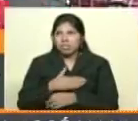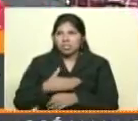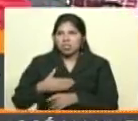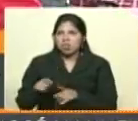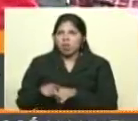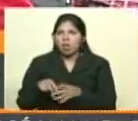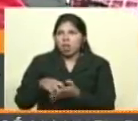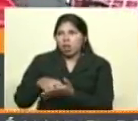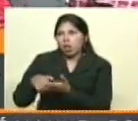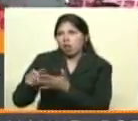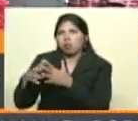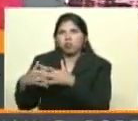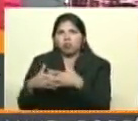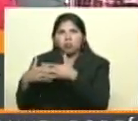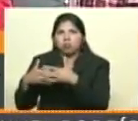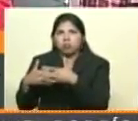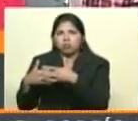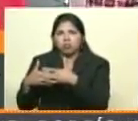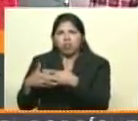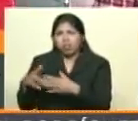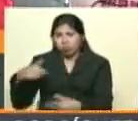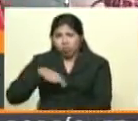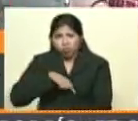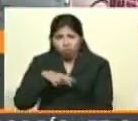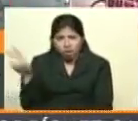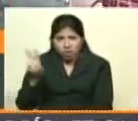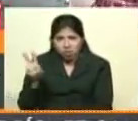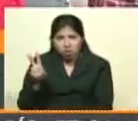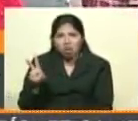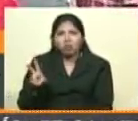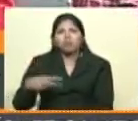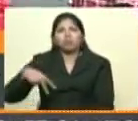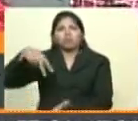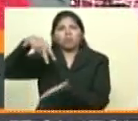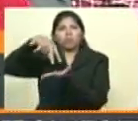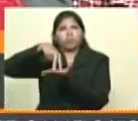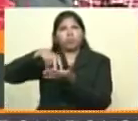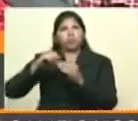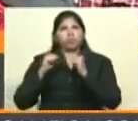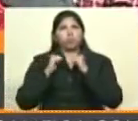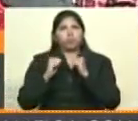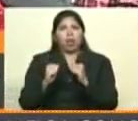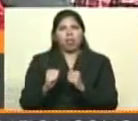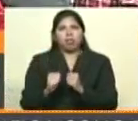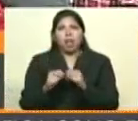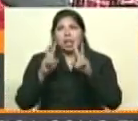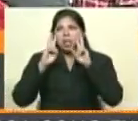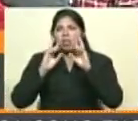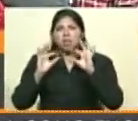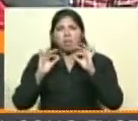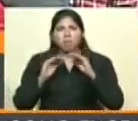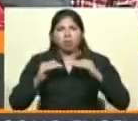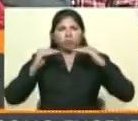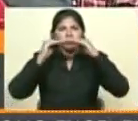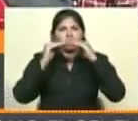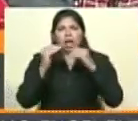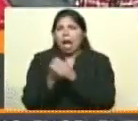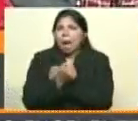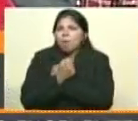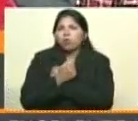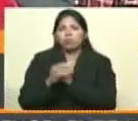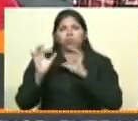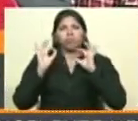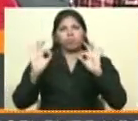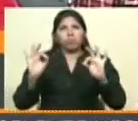rodillas al imperio norteamericano. Nosotros los venezolanos estamos de pie, con dignidad, con honor, con mucho amor.